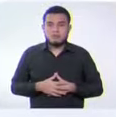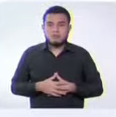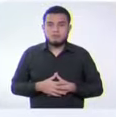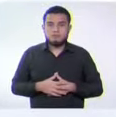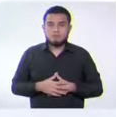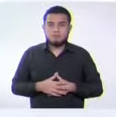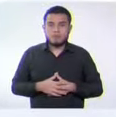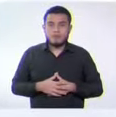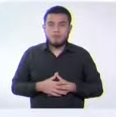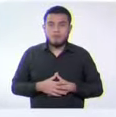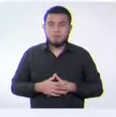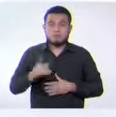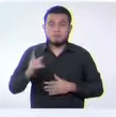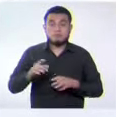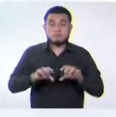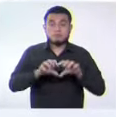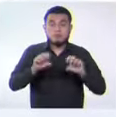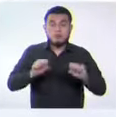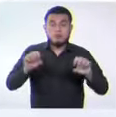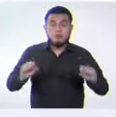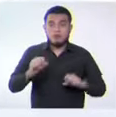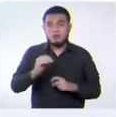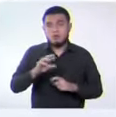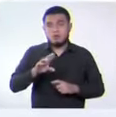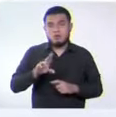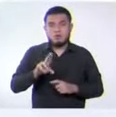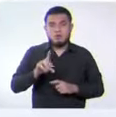trozos de salchicha cruda,